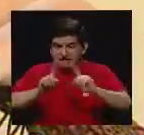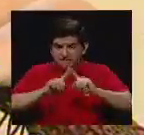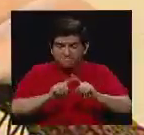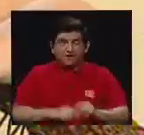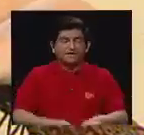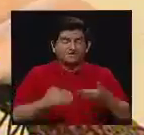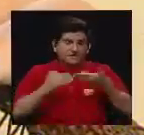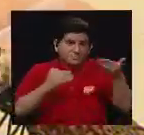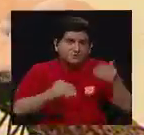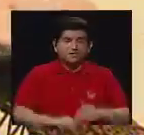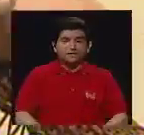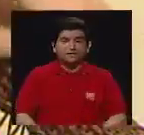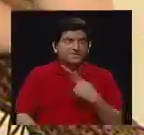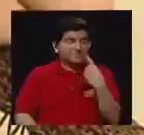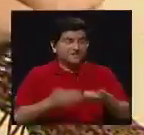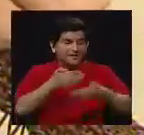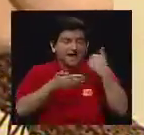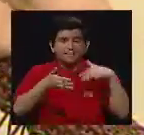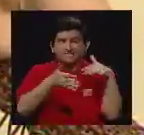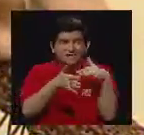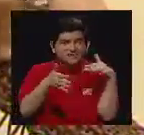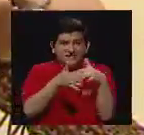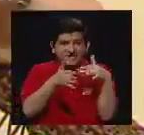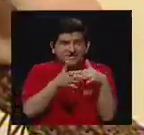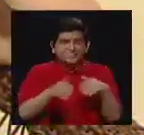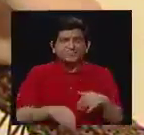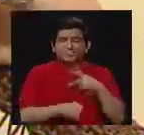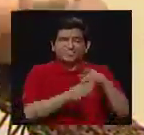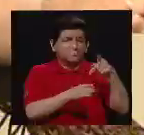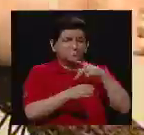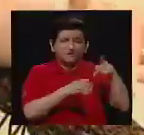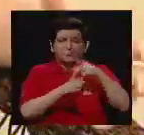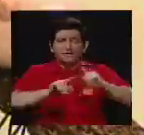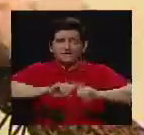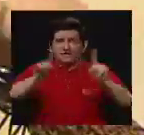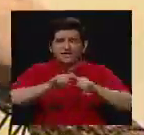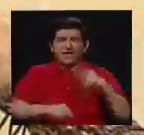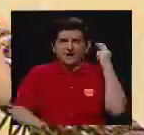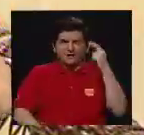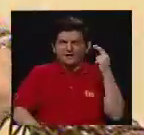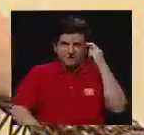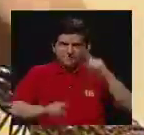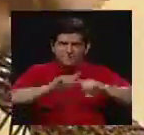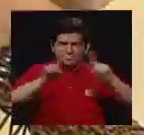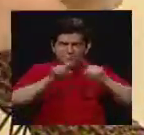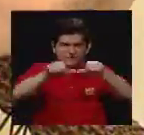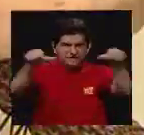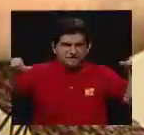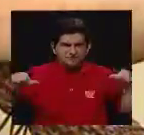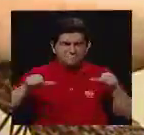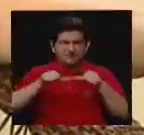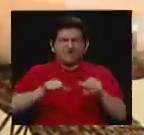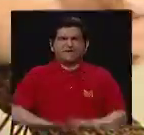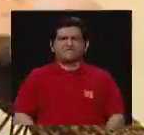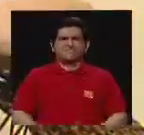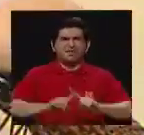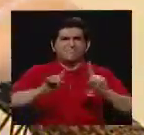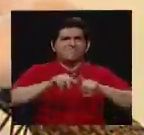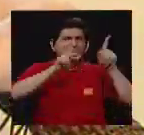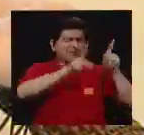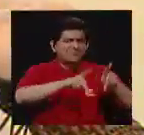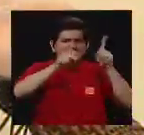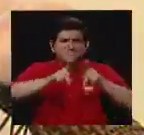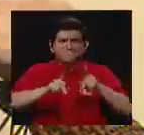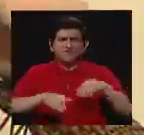etcétera. Entonces es como te digo, son estudios multidisciplinarios y son reflexiones de diferentes campos, de